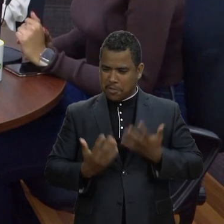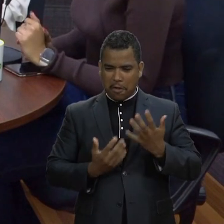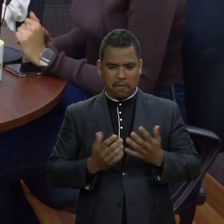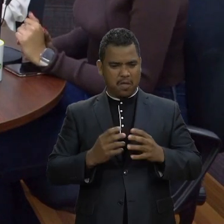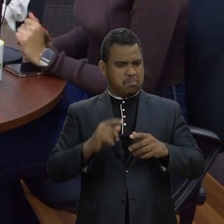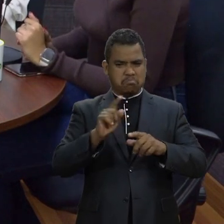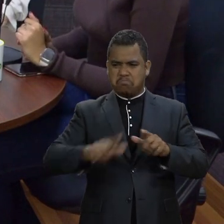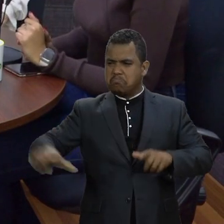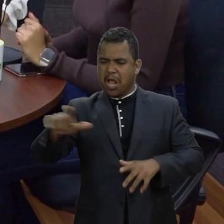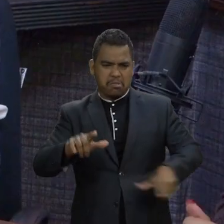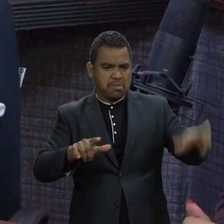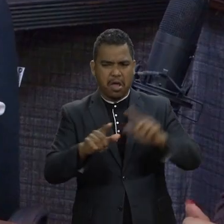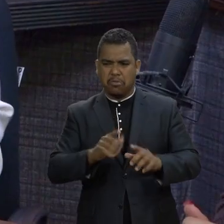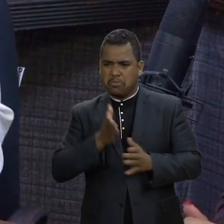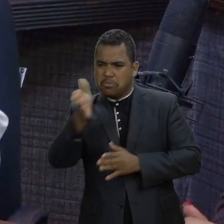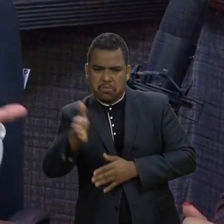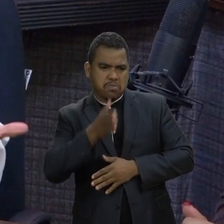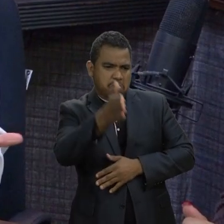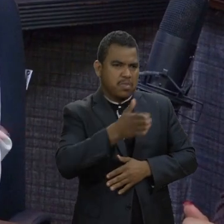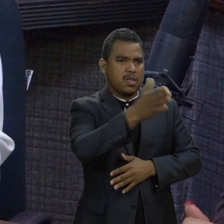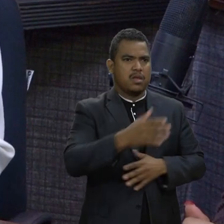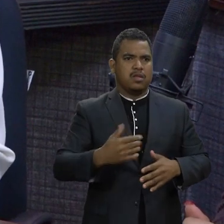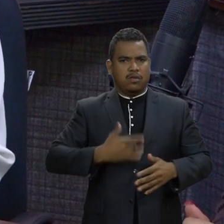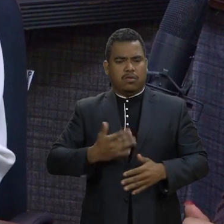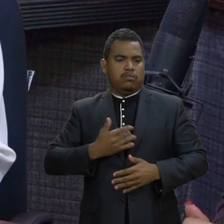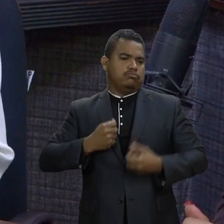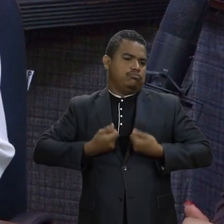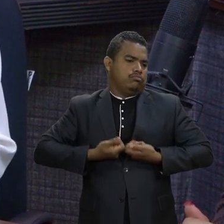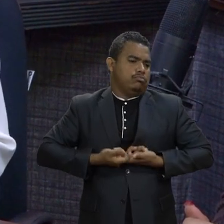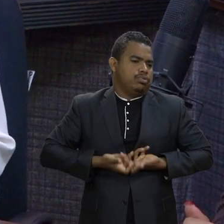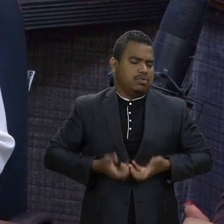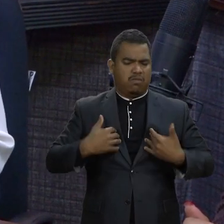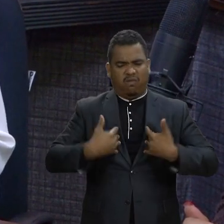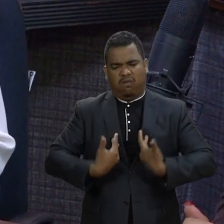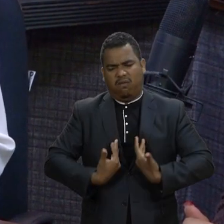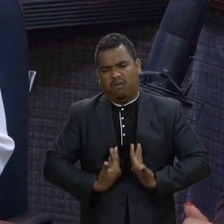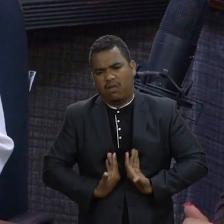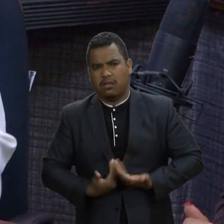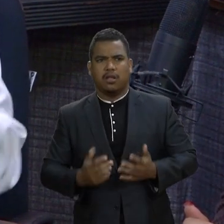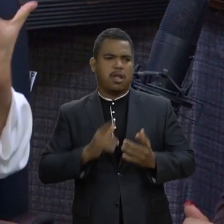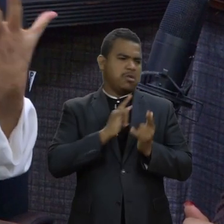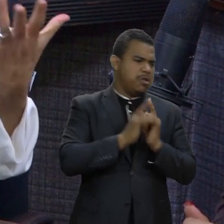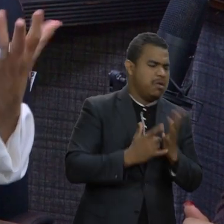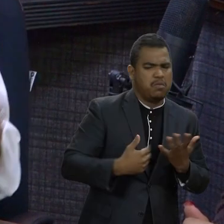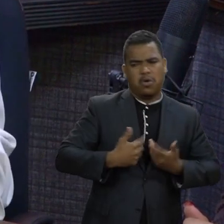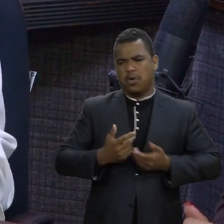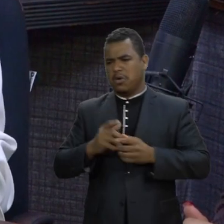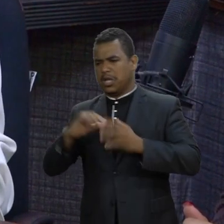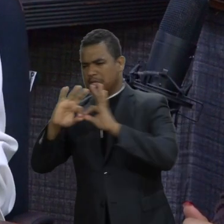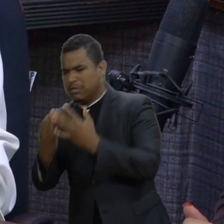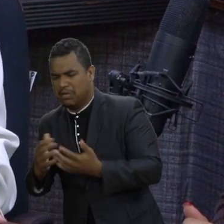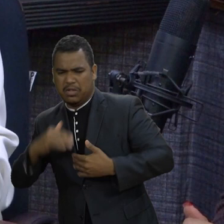la corrupción? Oh, bueno, yo siento que antes, por ejemplo, cuando se comenzaba a hablar de corrupción hace 30 años en